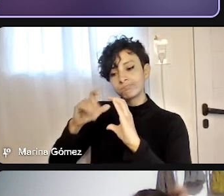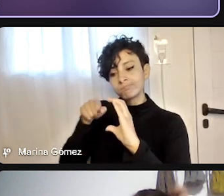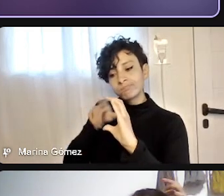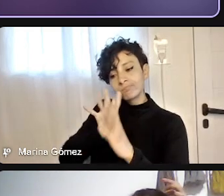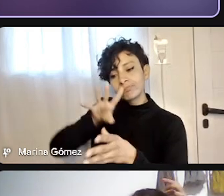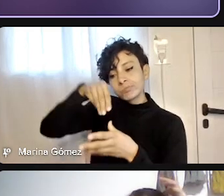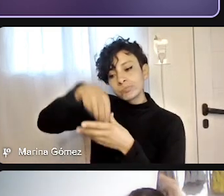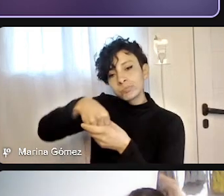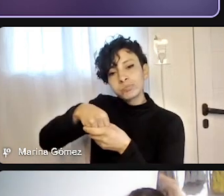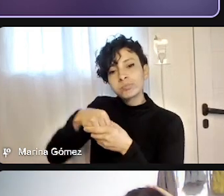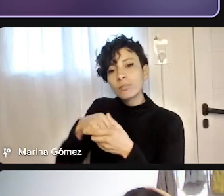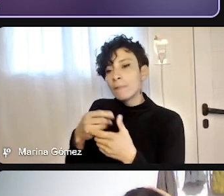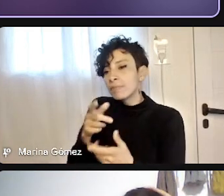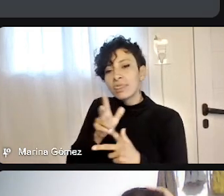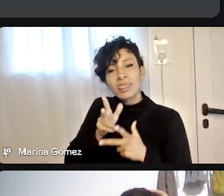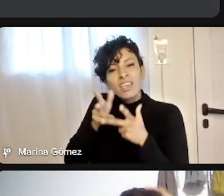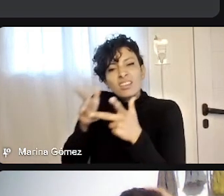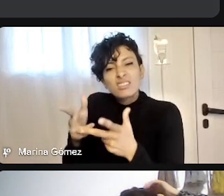transmitir.